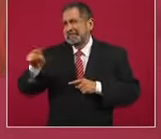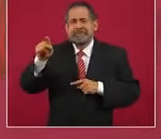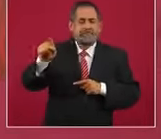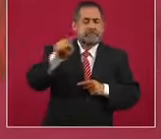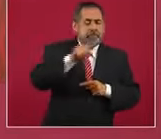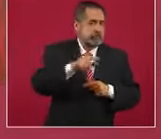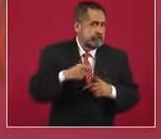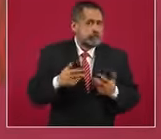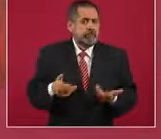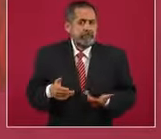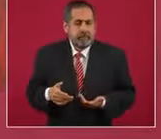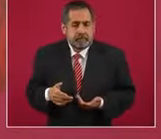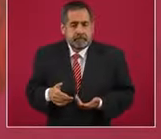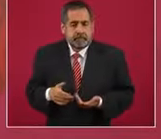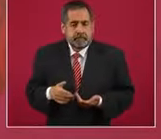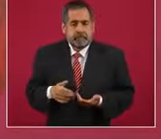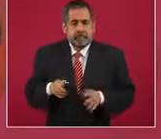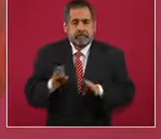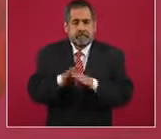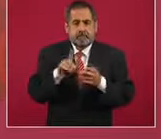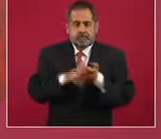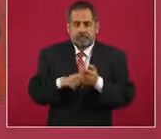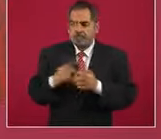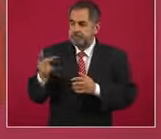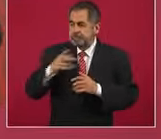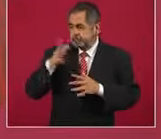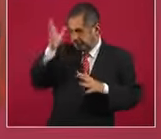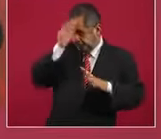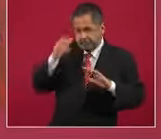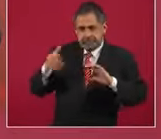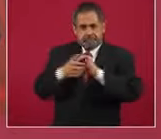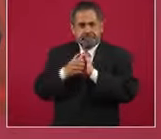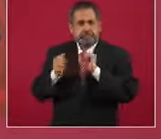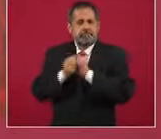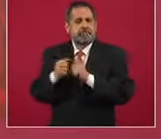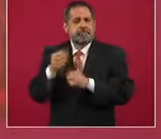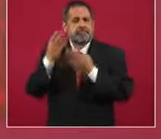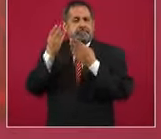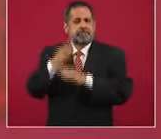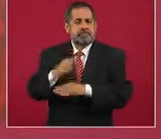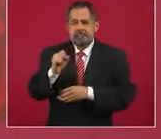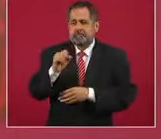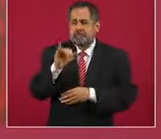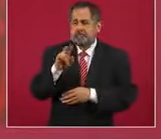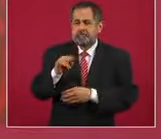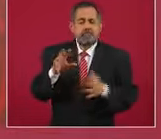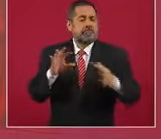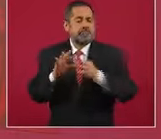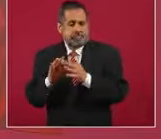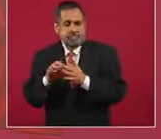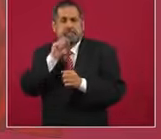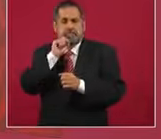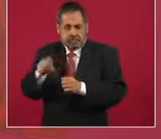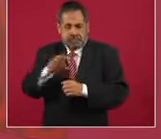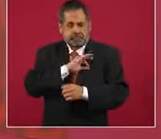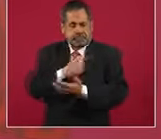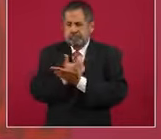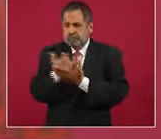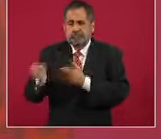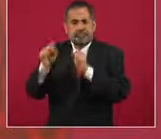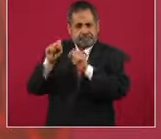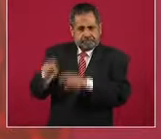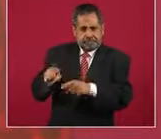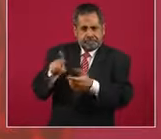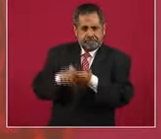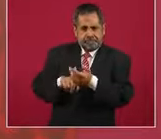que con convenio con el Banco de Bienestar podrían cobrar en esas sucursales